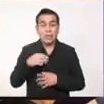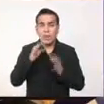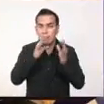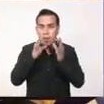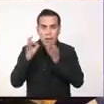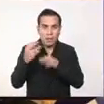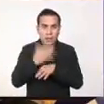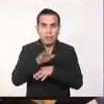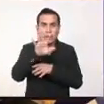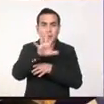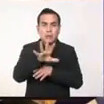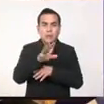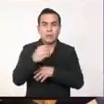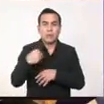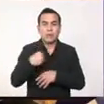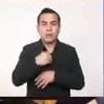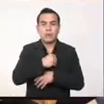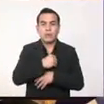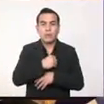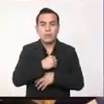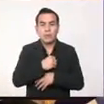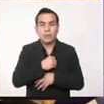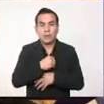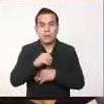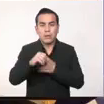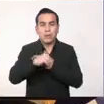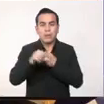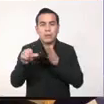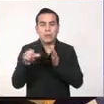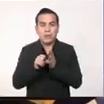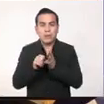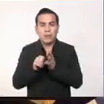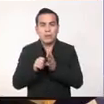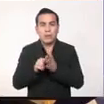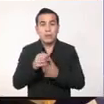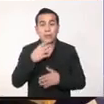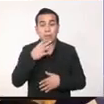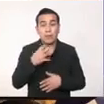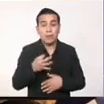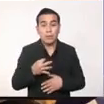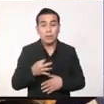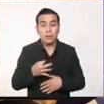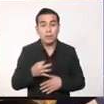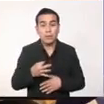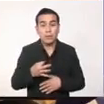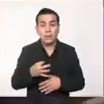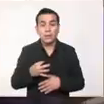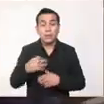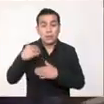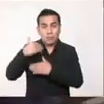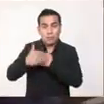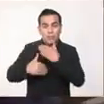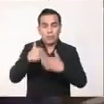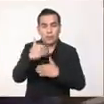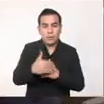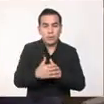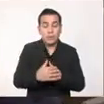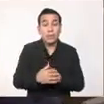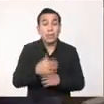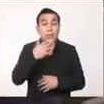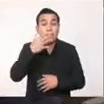unánime de una comisión de 5 médicos nombrados por la Asamblea. Ahí la Asamblea, el constituyente, sí establece un proceso